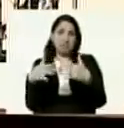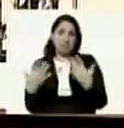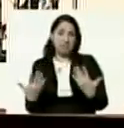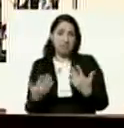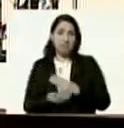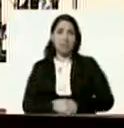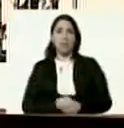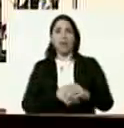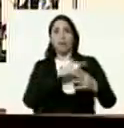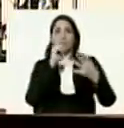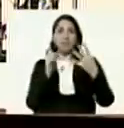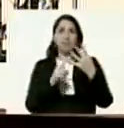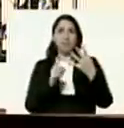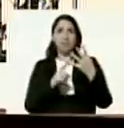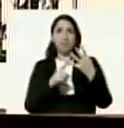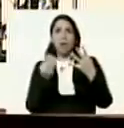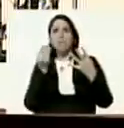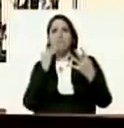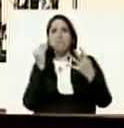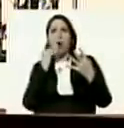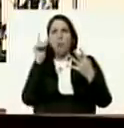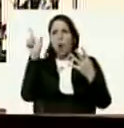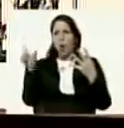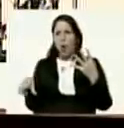Y luego tuvieron a Bobolongo.